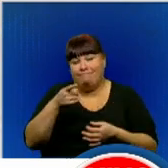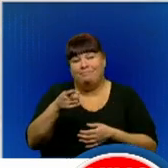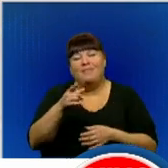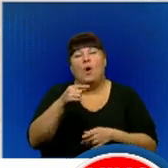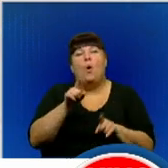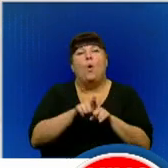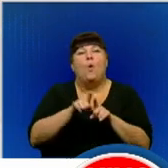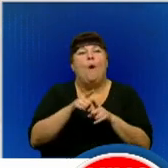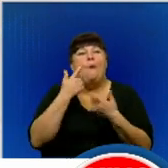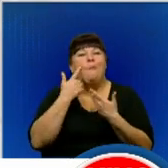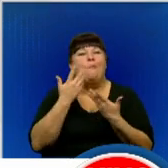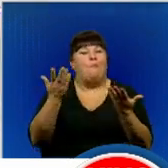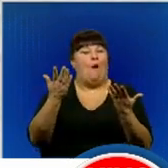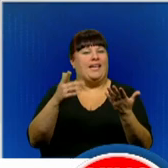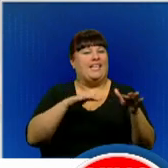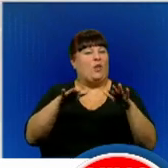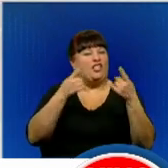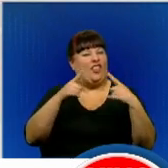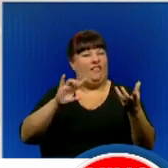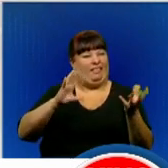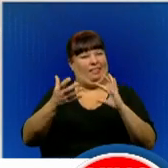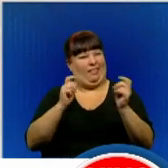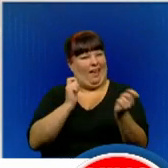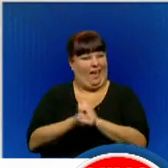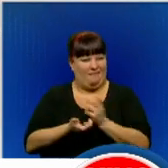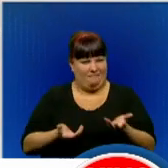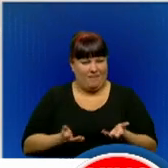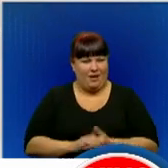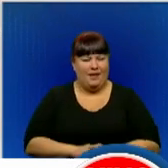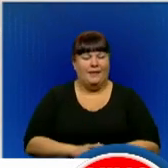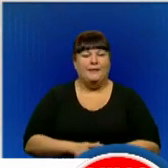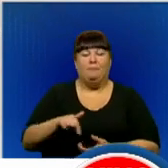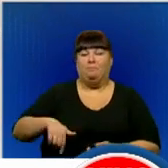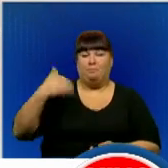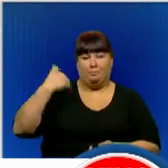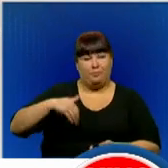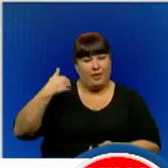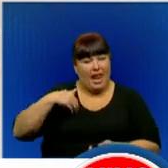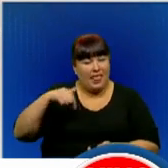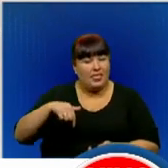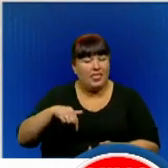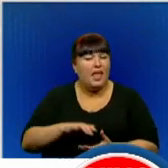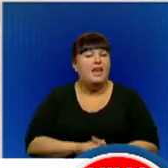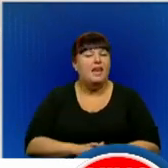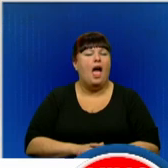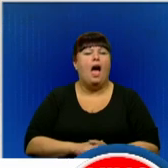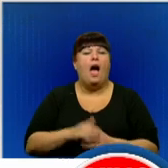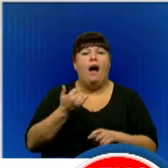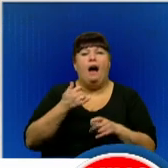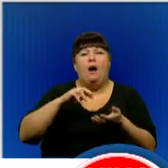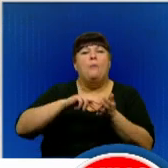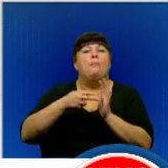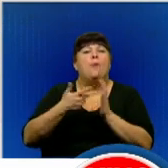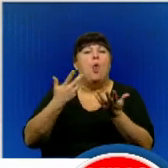queriendo mostrar una realidad distorsionada nuestro país está sufriendo las